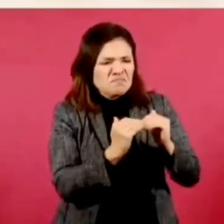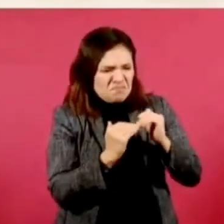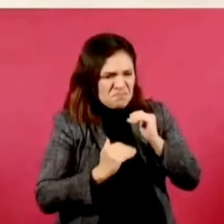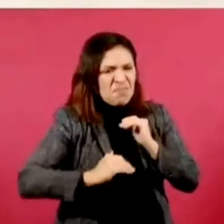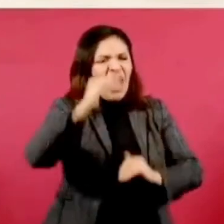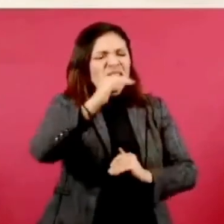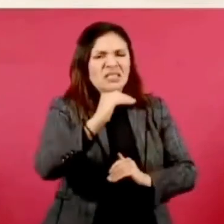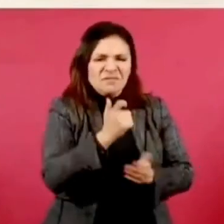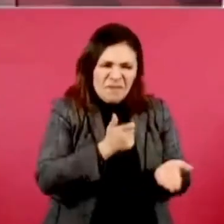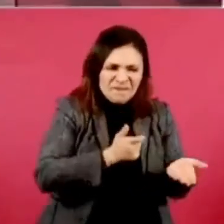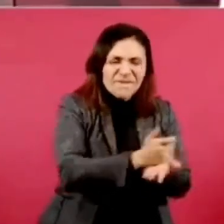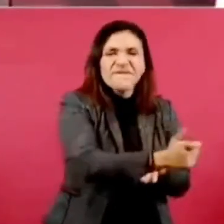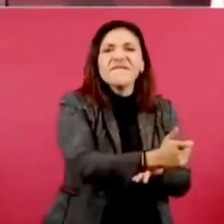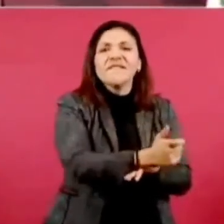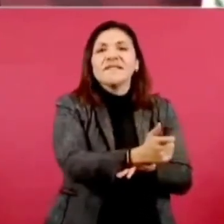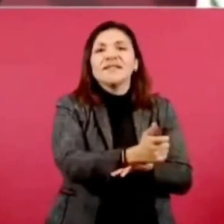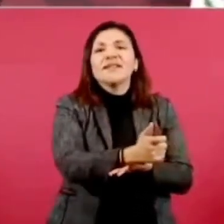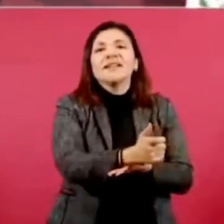Por eso,